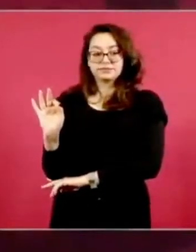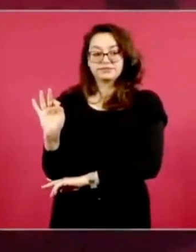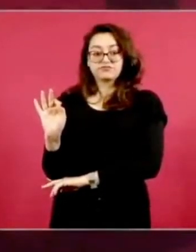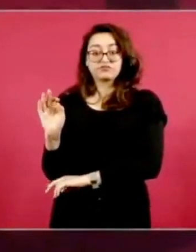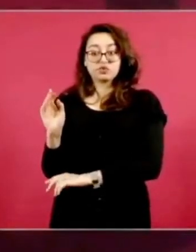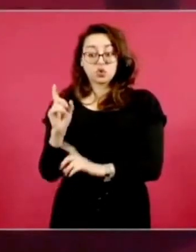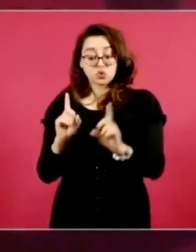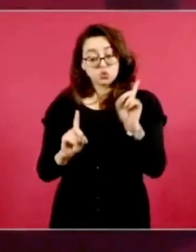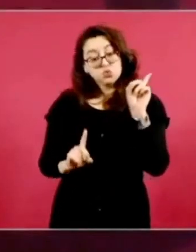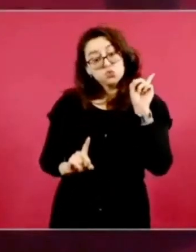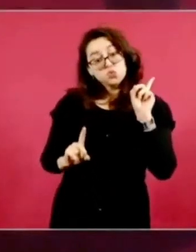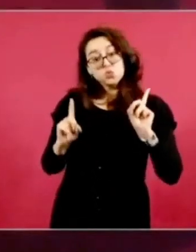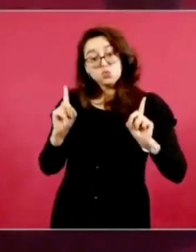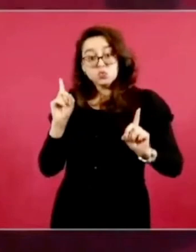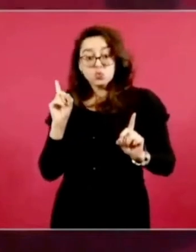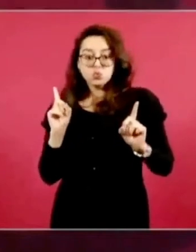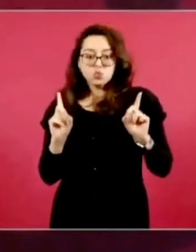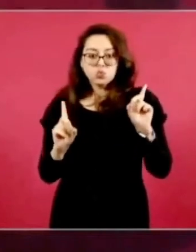Sospechas, ¿no?,